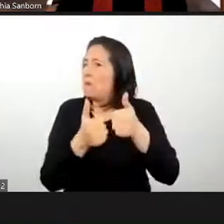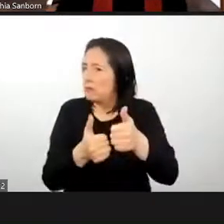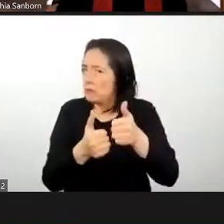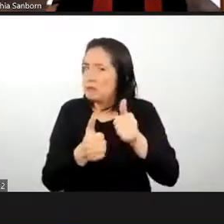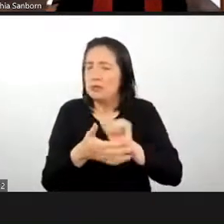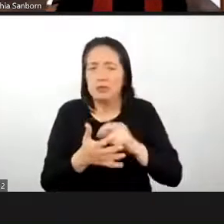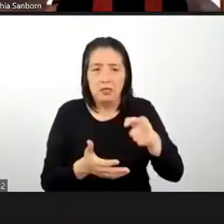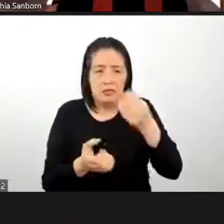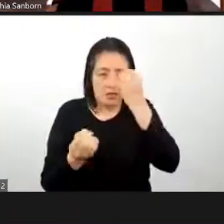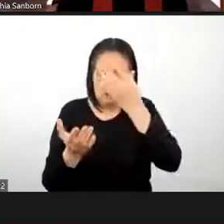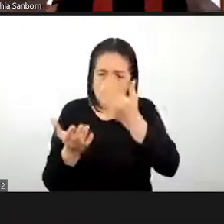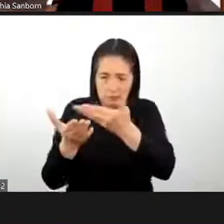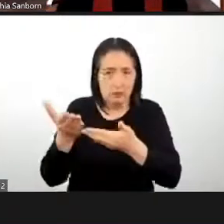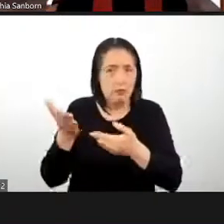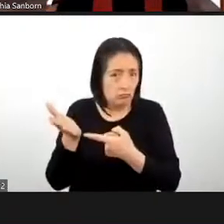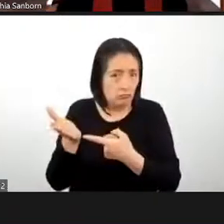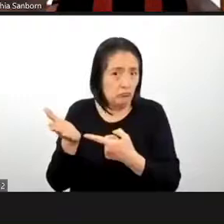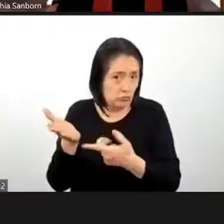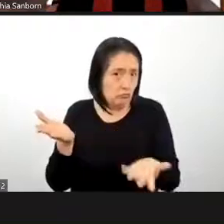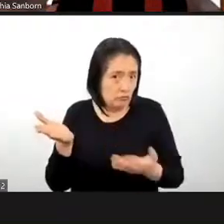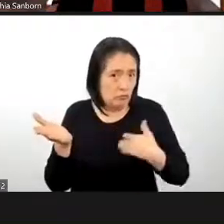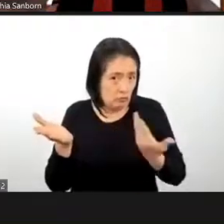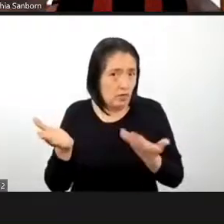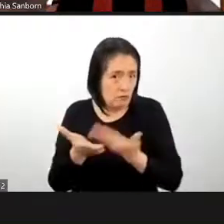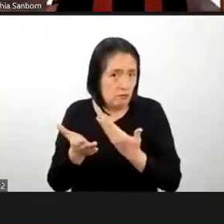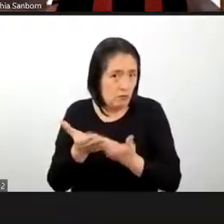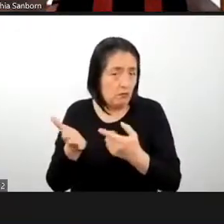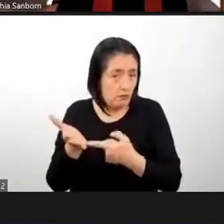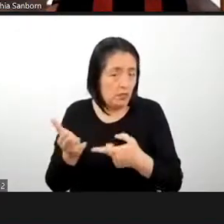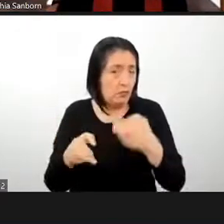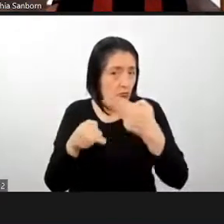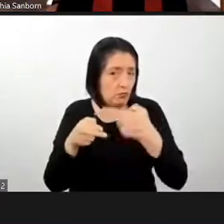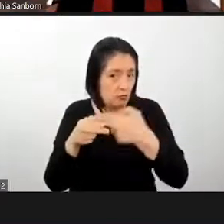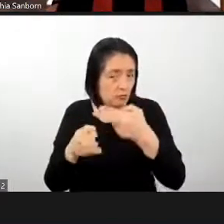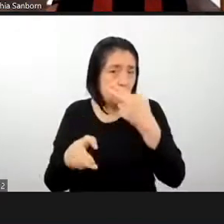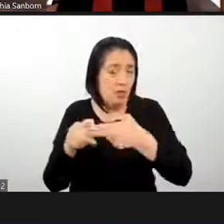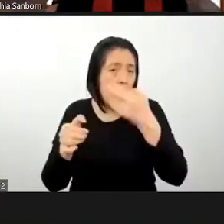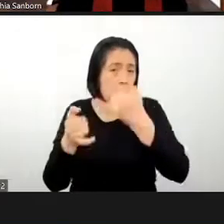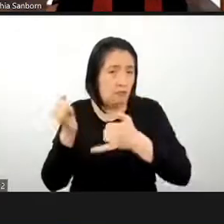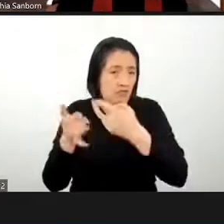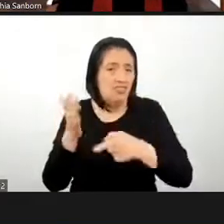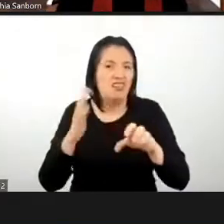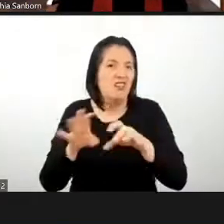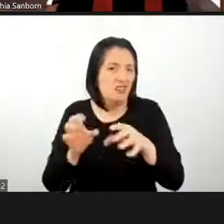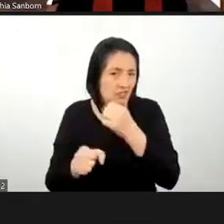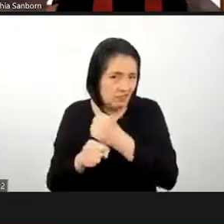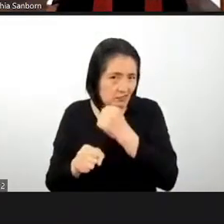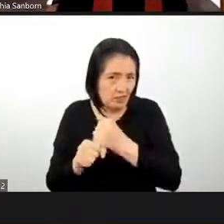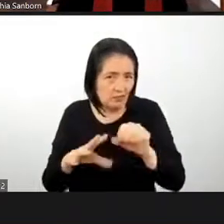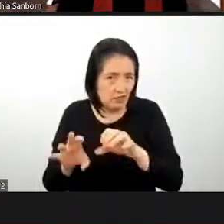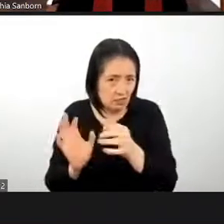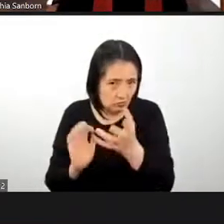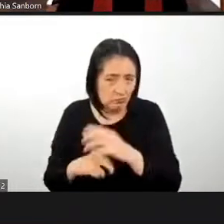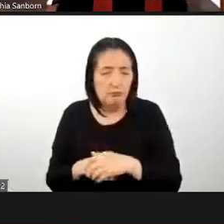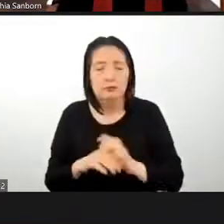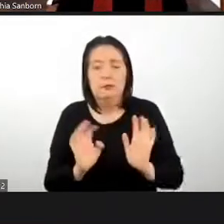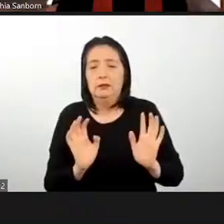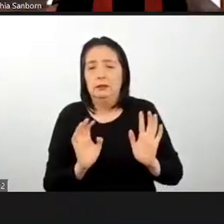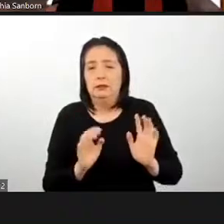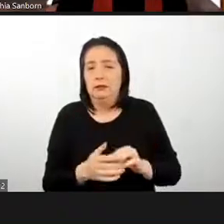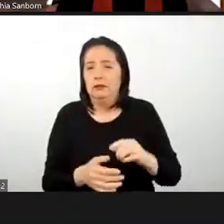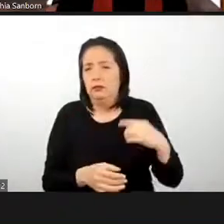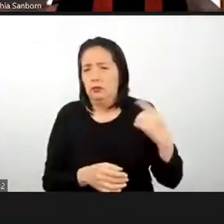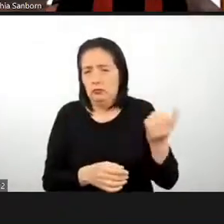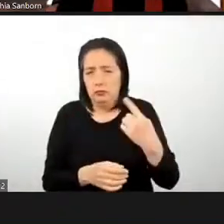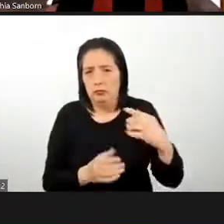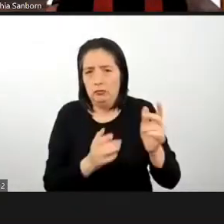están los datos, ¿eh? Que se pueden consultar con nombres y apellidos y actuaciones concretas en todos los